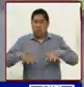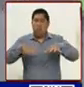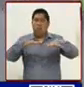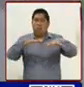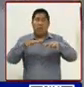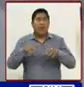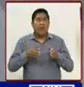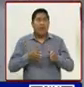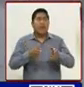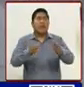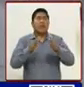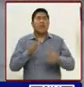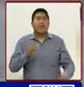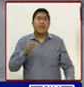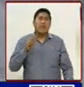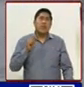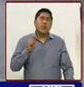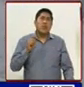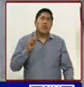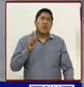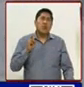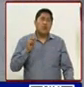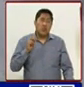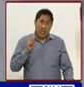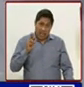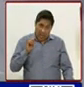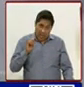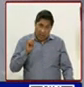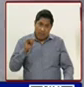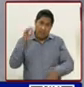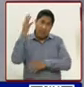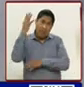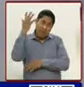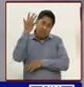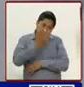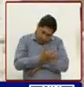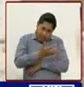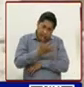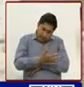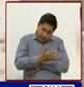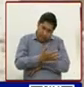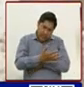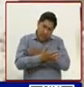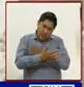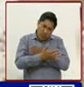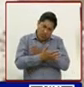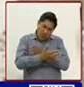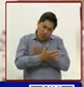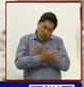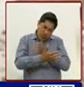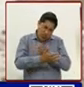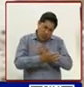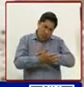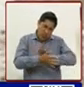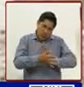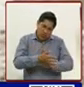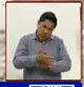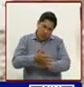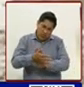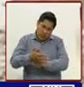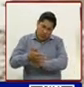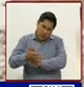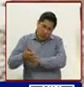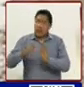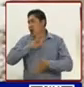carretera Villa Tunari, Puente Gumucio, por la caída de árboles que se han realizado la limpieza. En